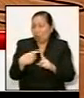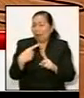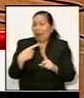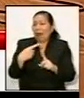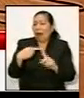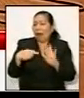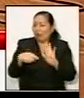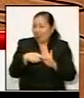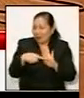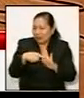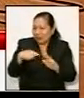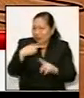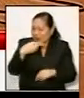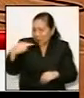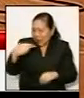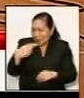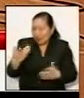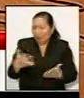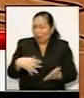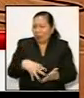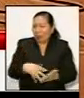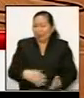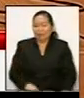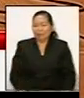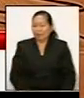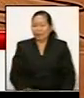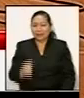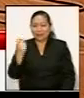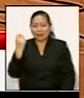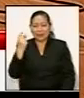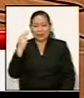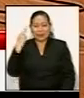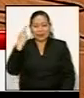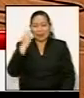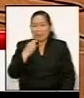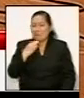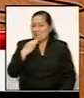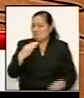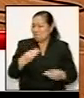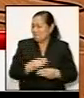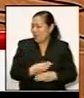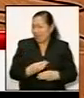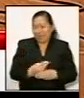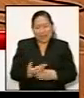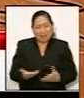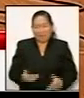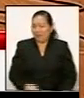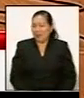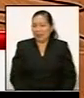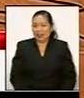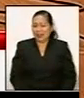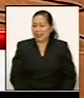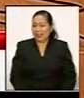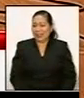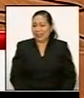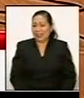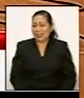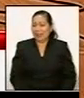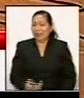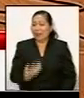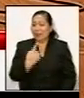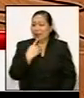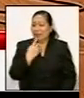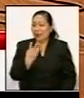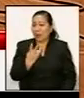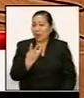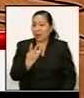estamos con una gran debilidad en comprensión y razonamiento matemático un ejercicio donde señalan